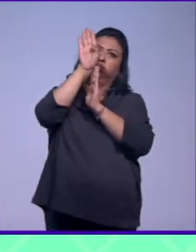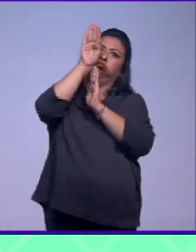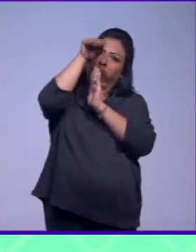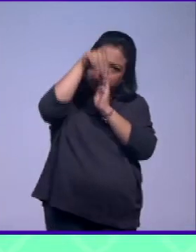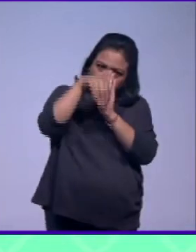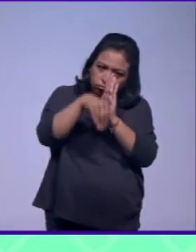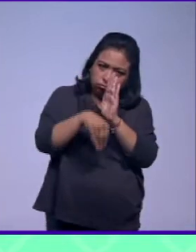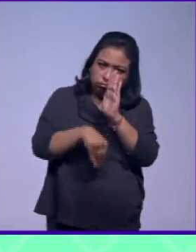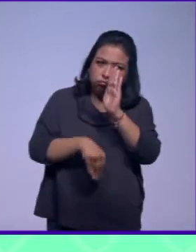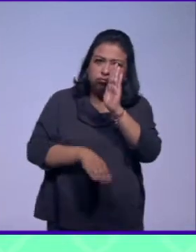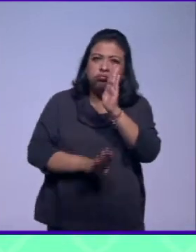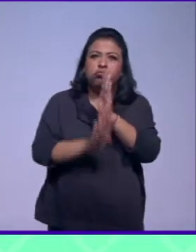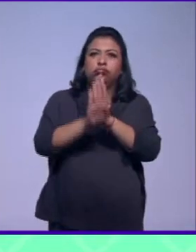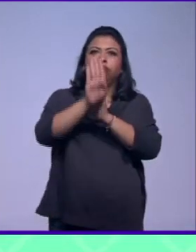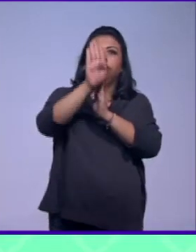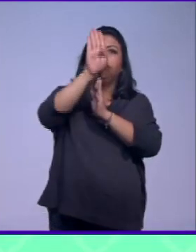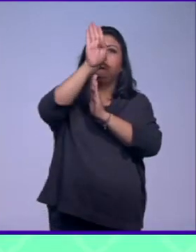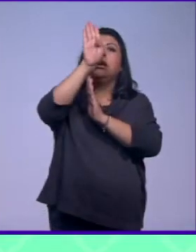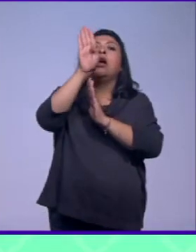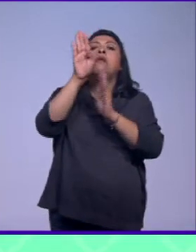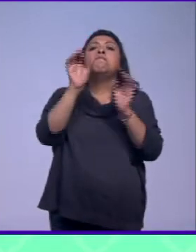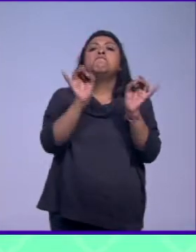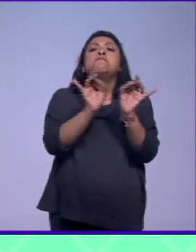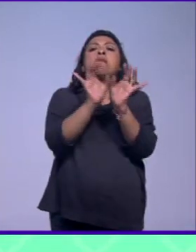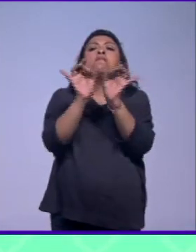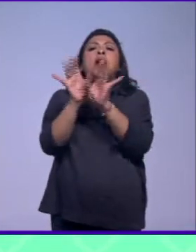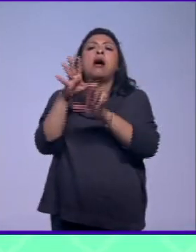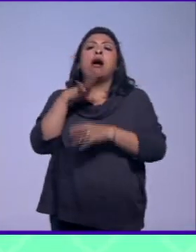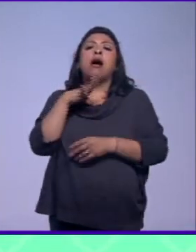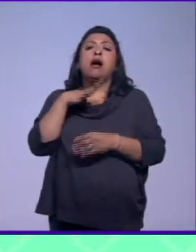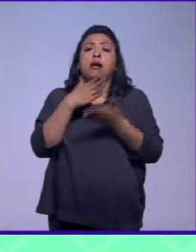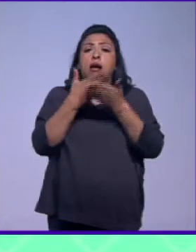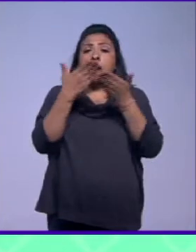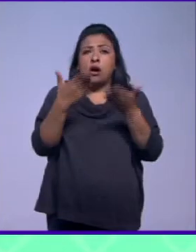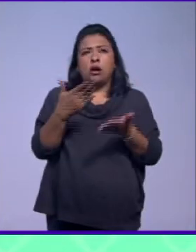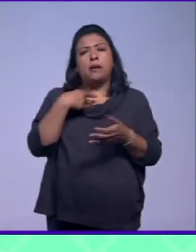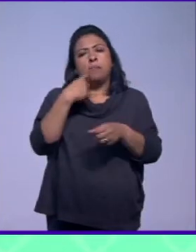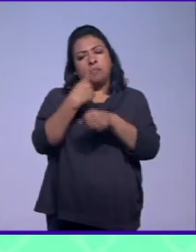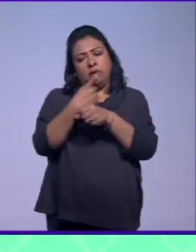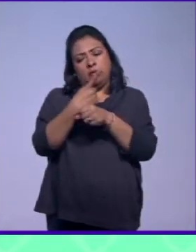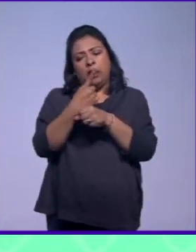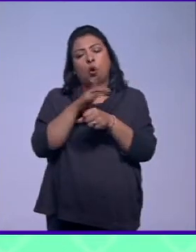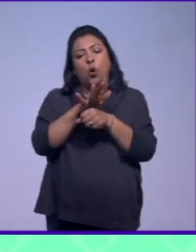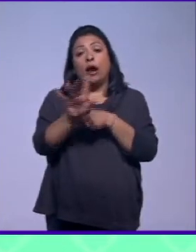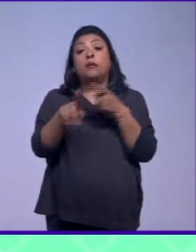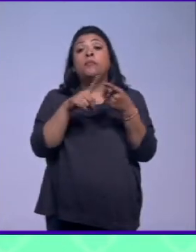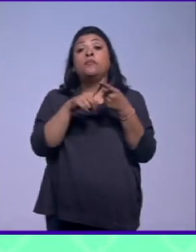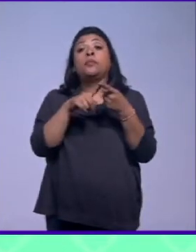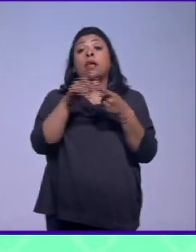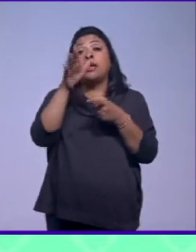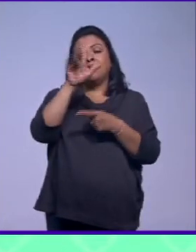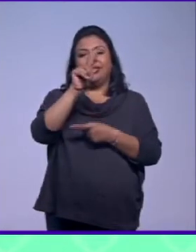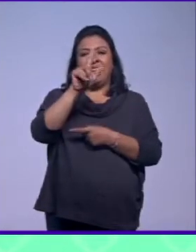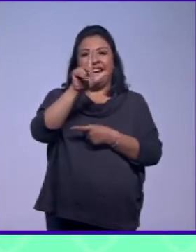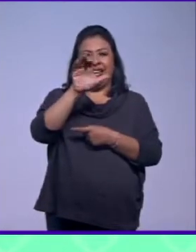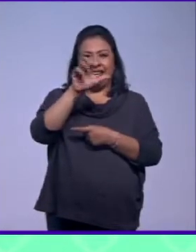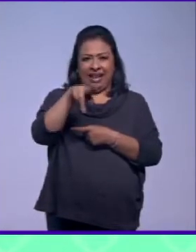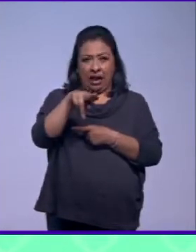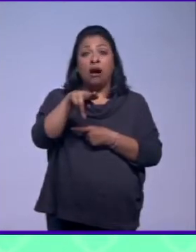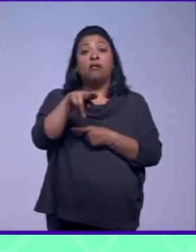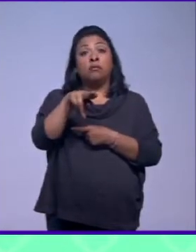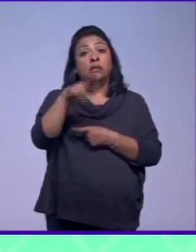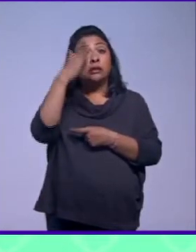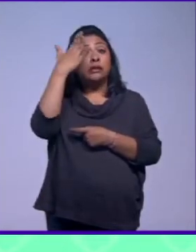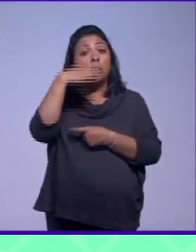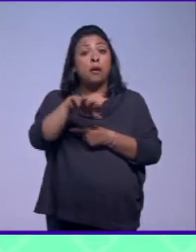de regreso y otra vez hacia arriba con los eventos que han existido en este momento en principio bueno hablar del trato libre comercio que sabemos